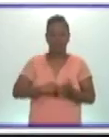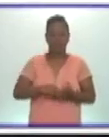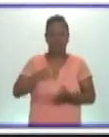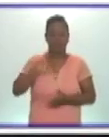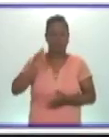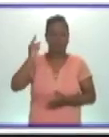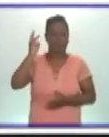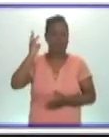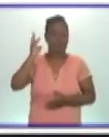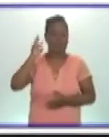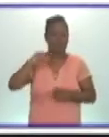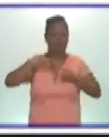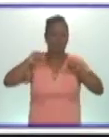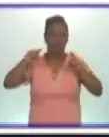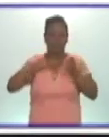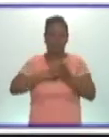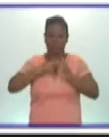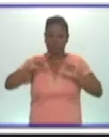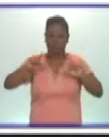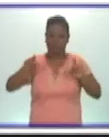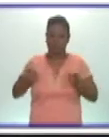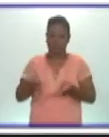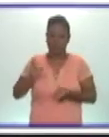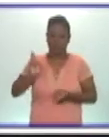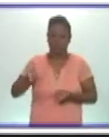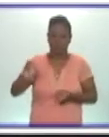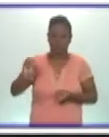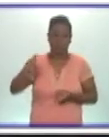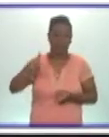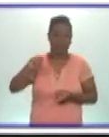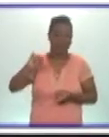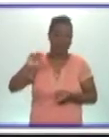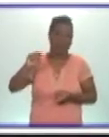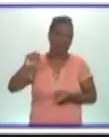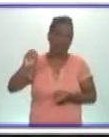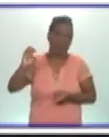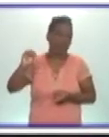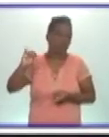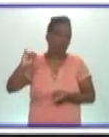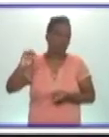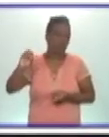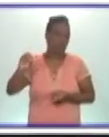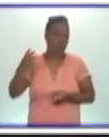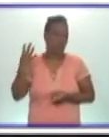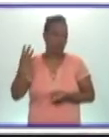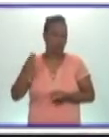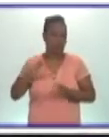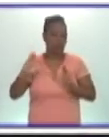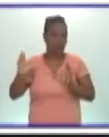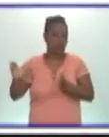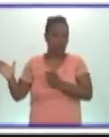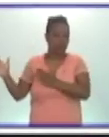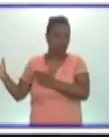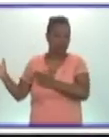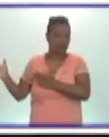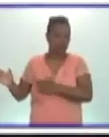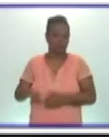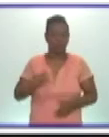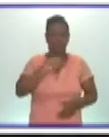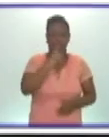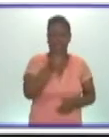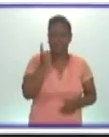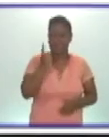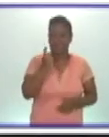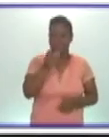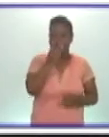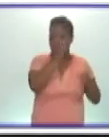multiplicando a este polinomio de 4 términos. Entonces, este monomio multiplicará a